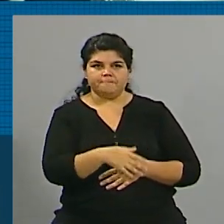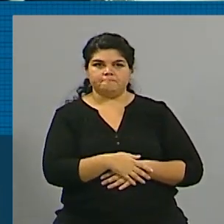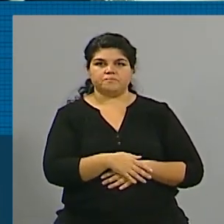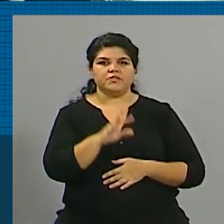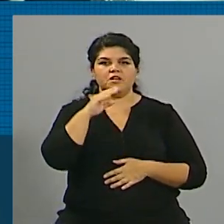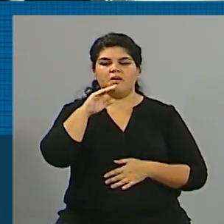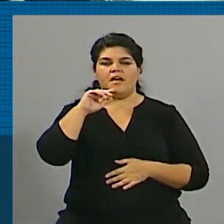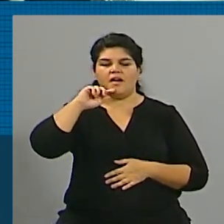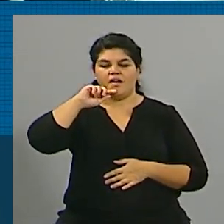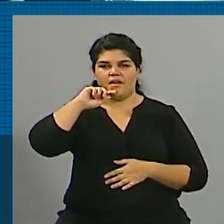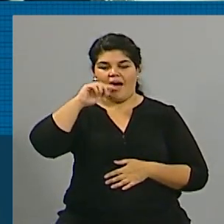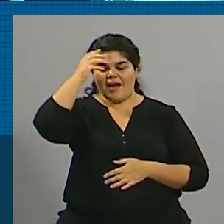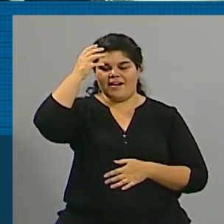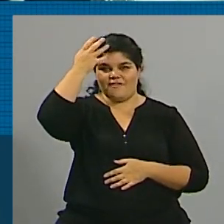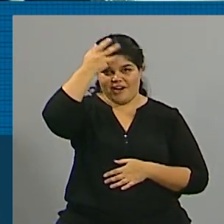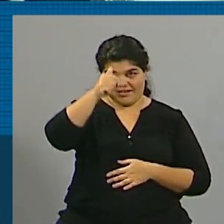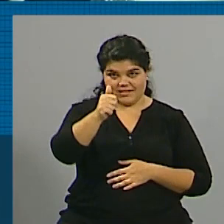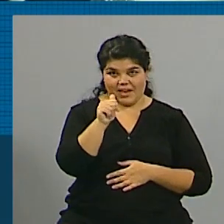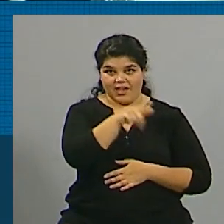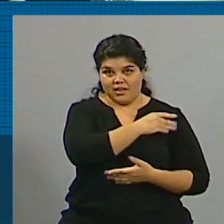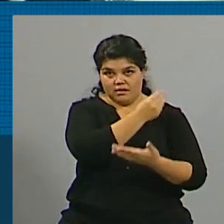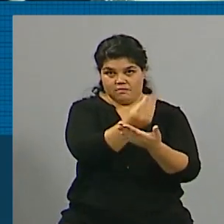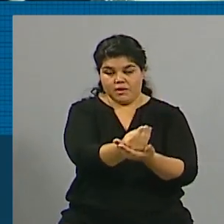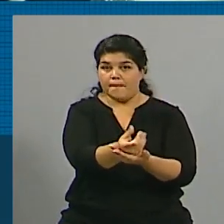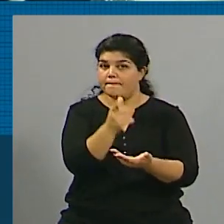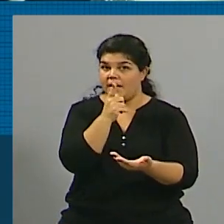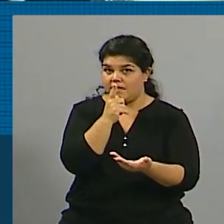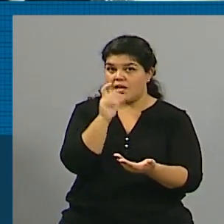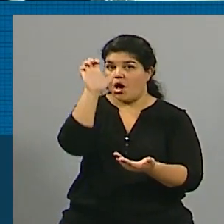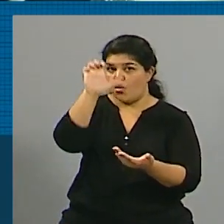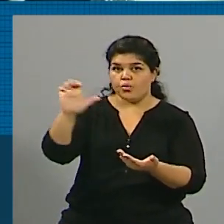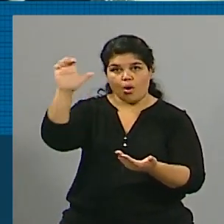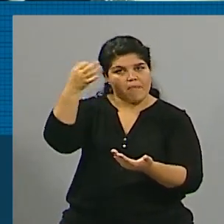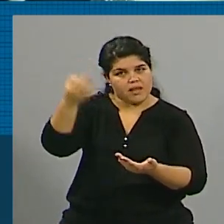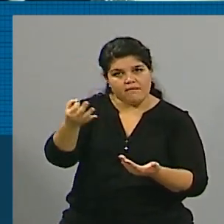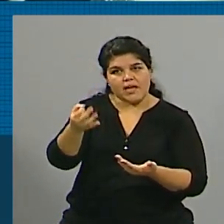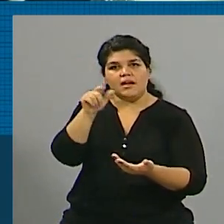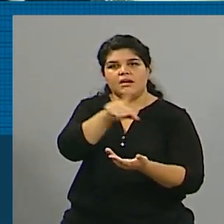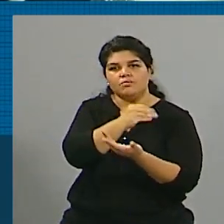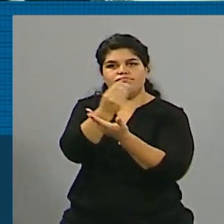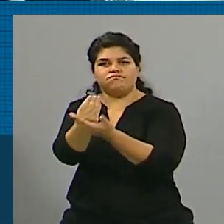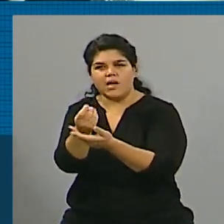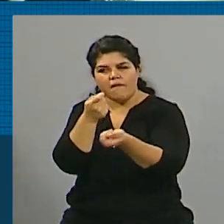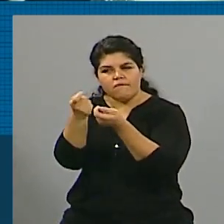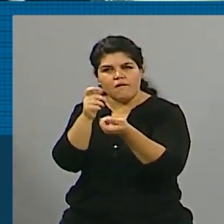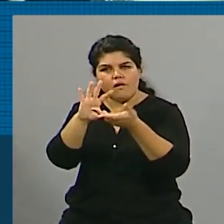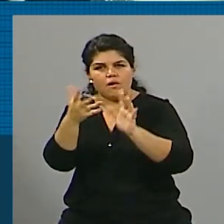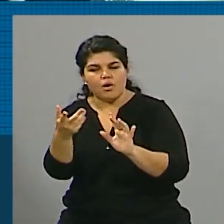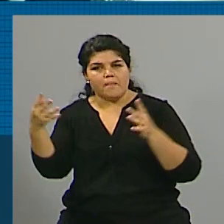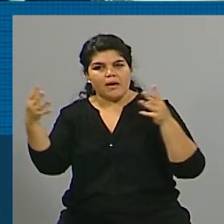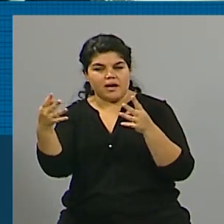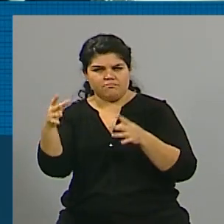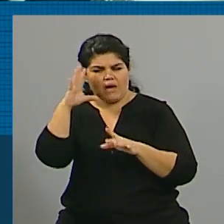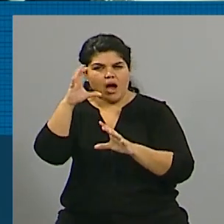jugado Europa o los países europeos en el conflicto, porque si hacemos un poquito de memoria, Augusto, seguramente recordaremos en los